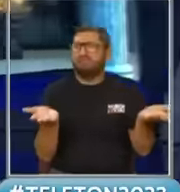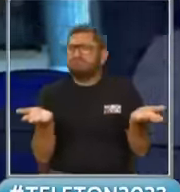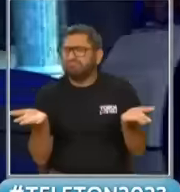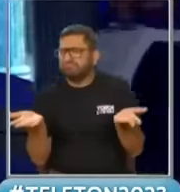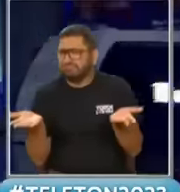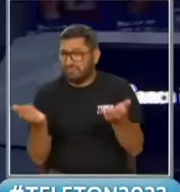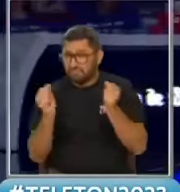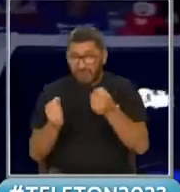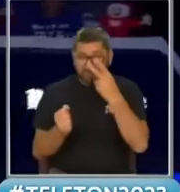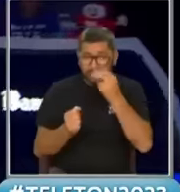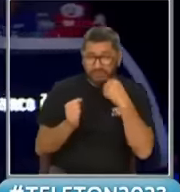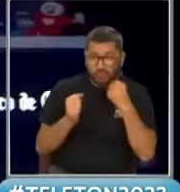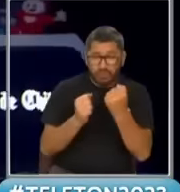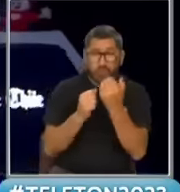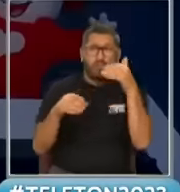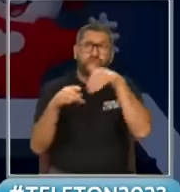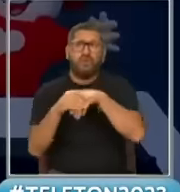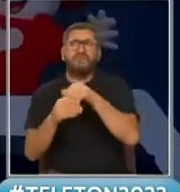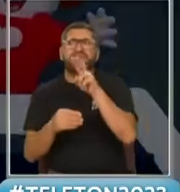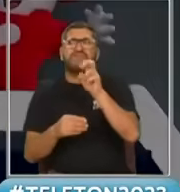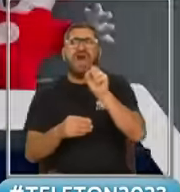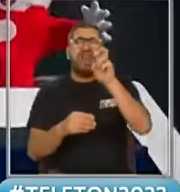vale vista?